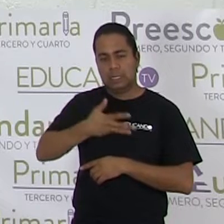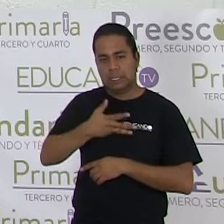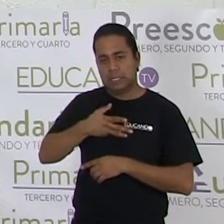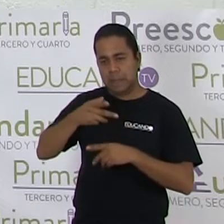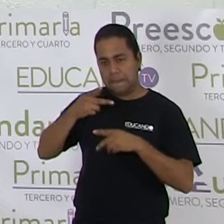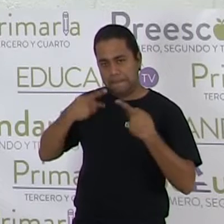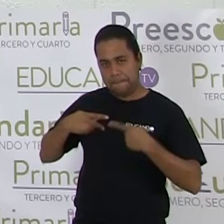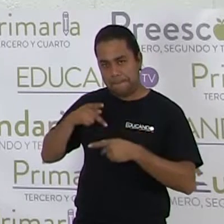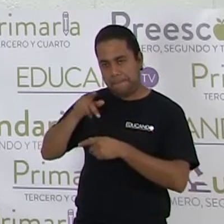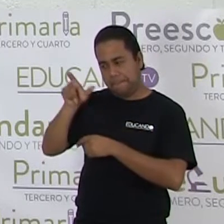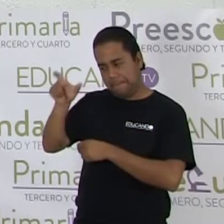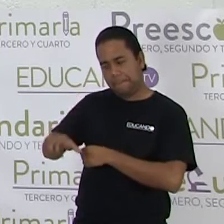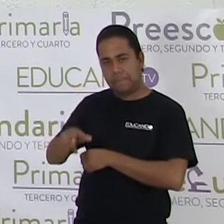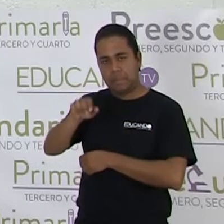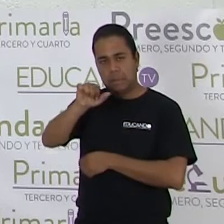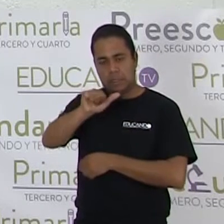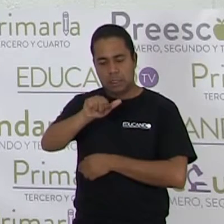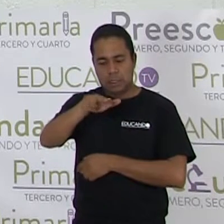antagonistas.